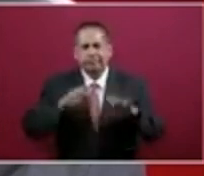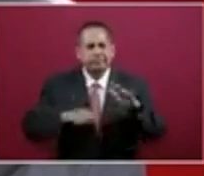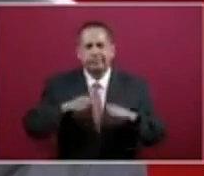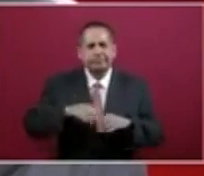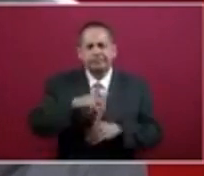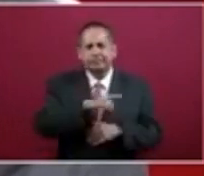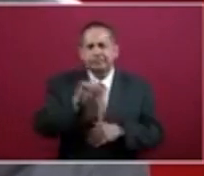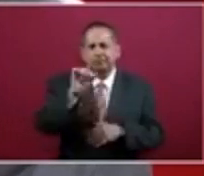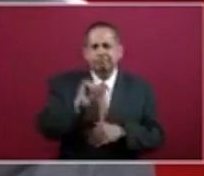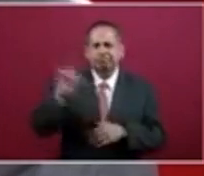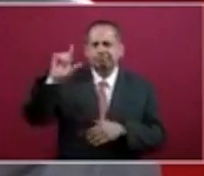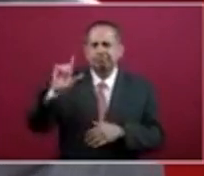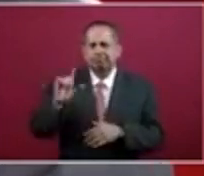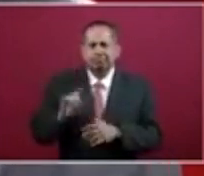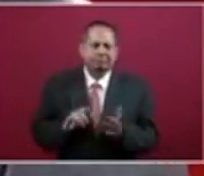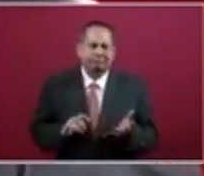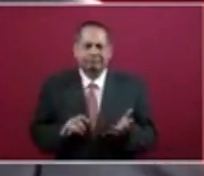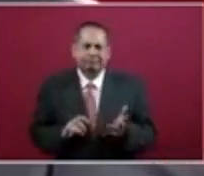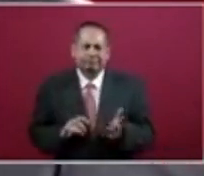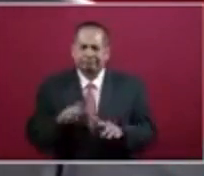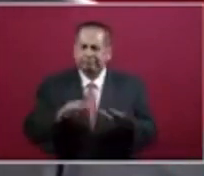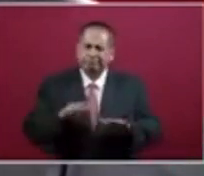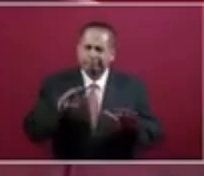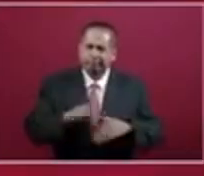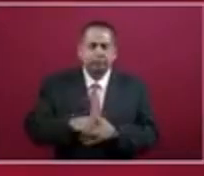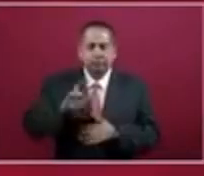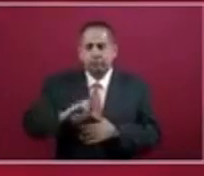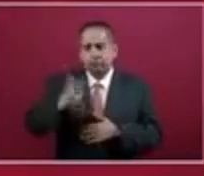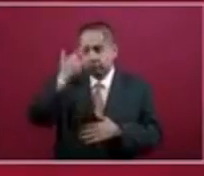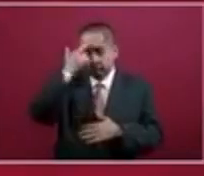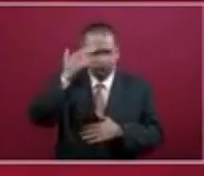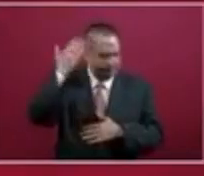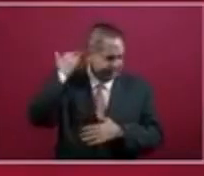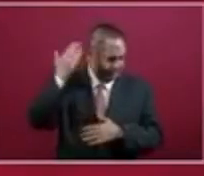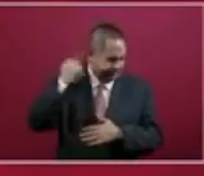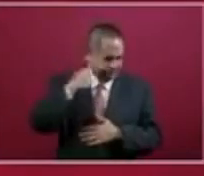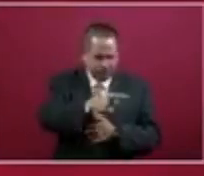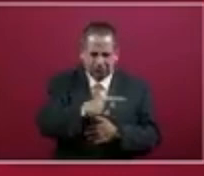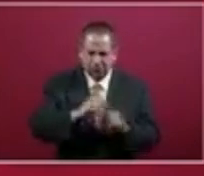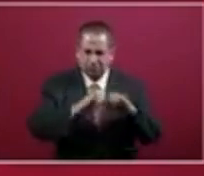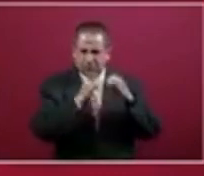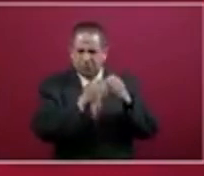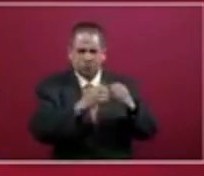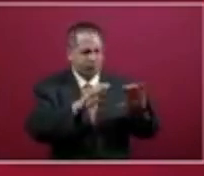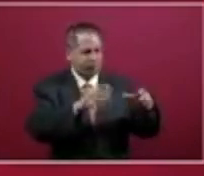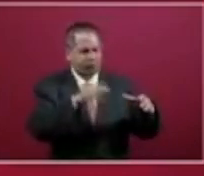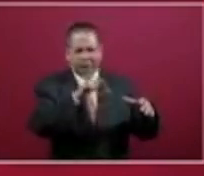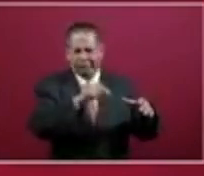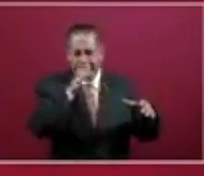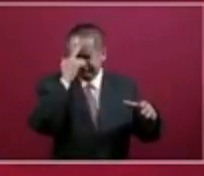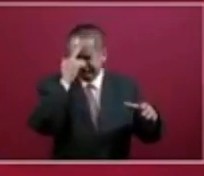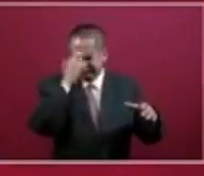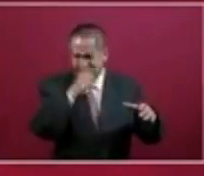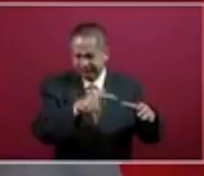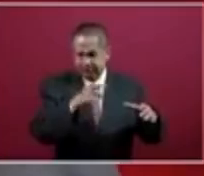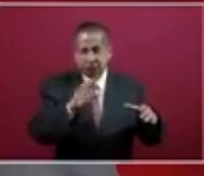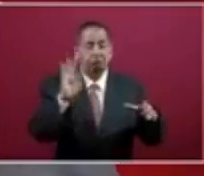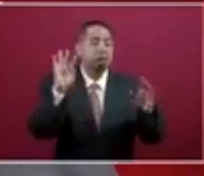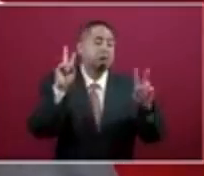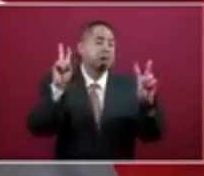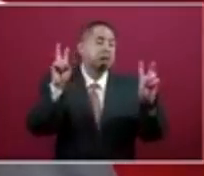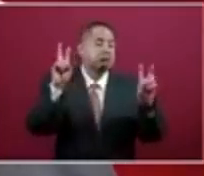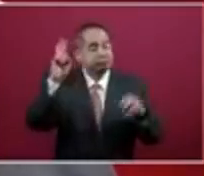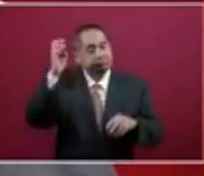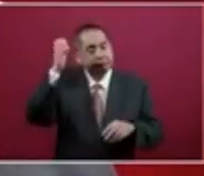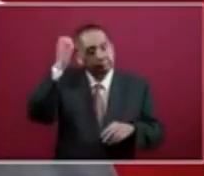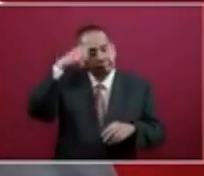profesionales. El titular del Ejecutivo detalló que el nuevo aeropuerto será operado por la Secretaría de Defensa Nacional y dará servicio a